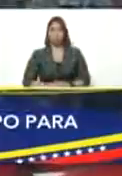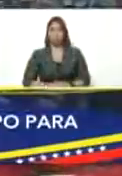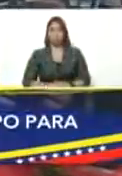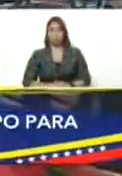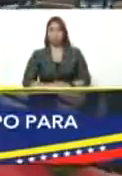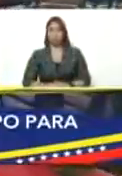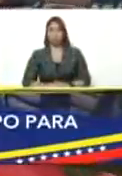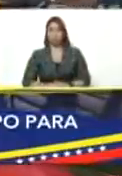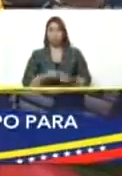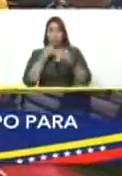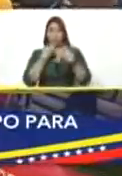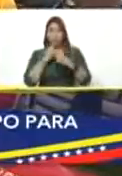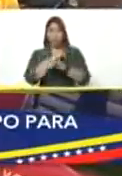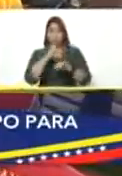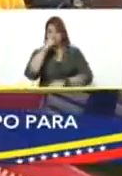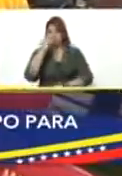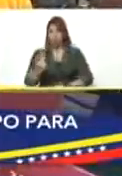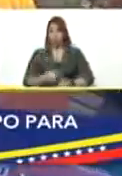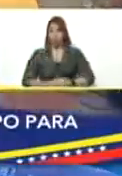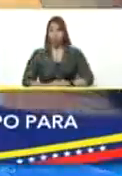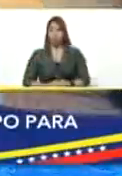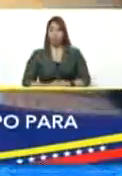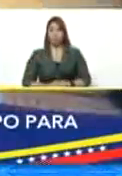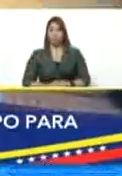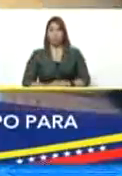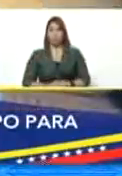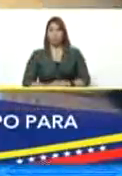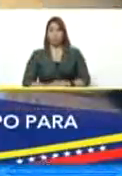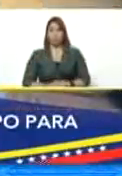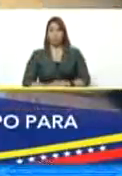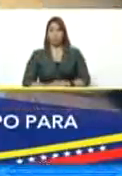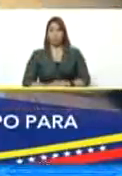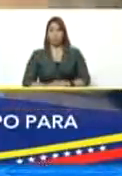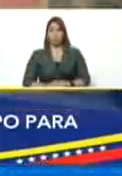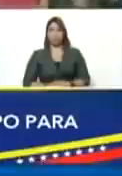Bueno, ya estaba en Guacara con Mistolín.